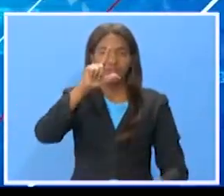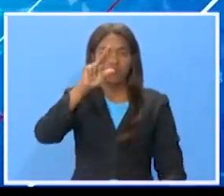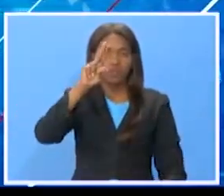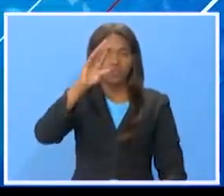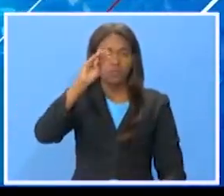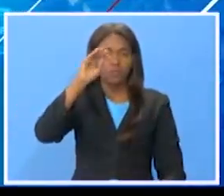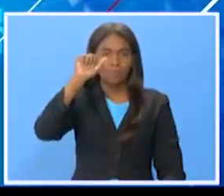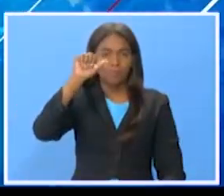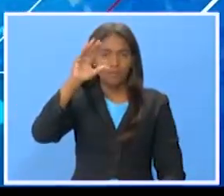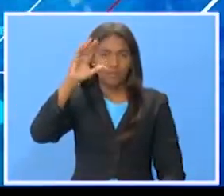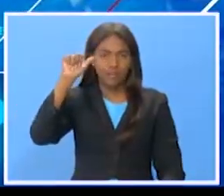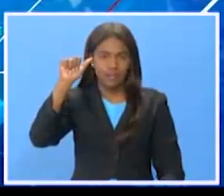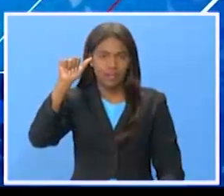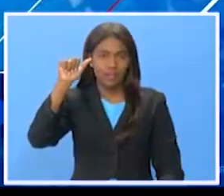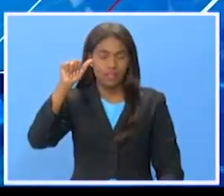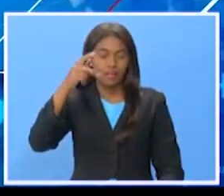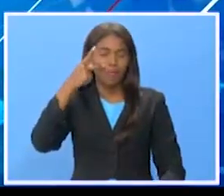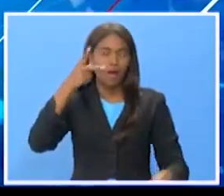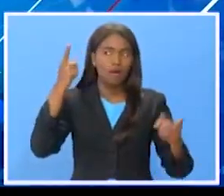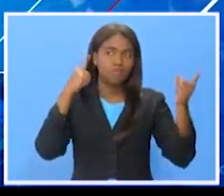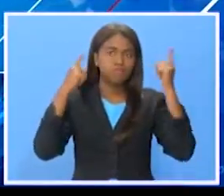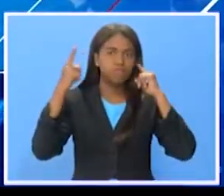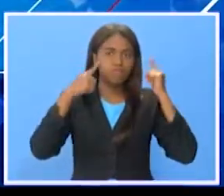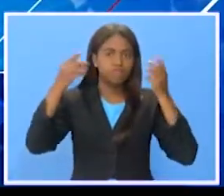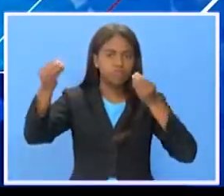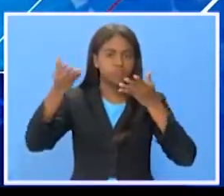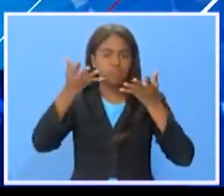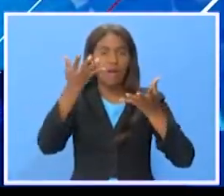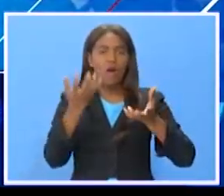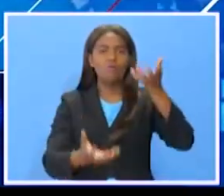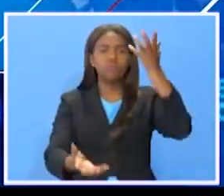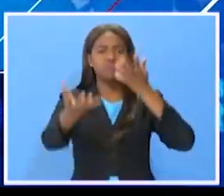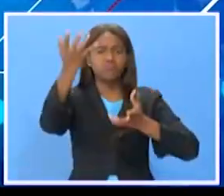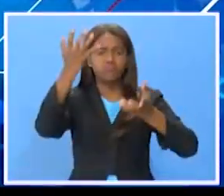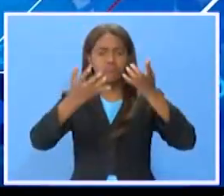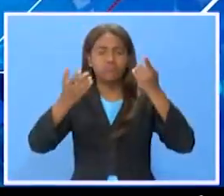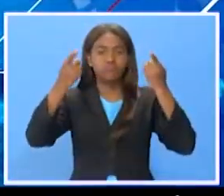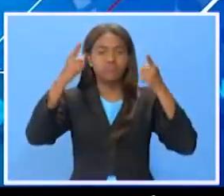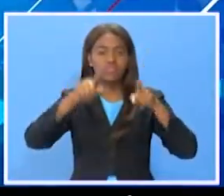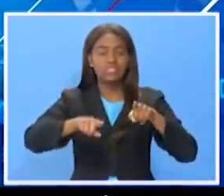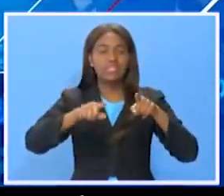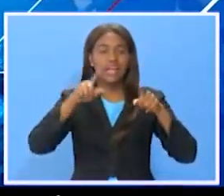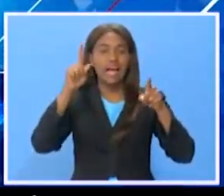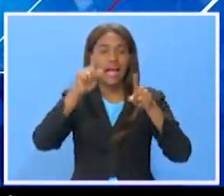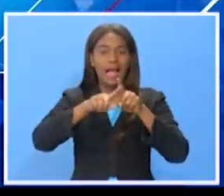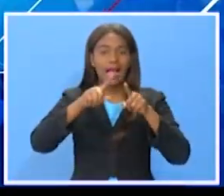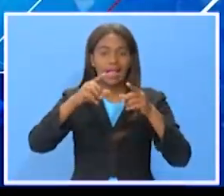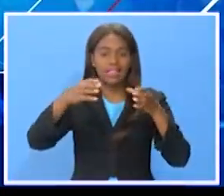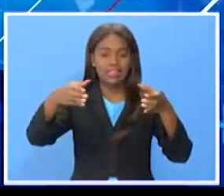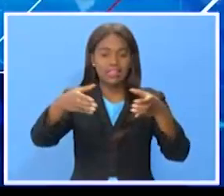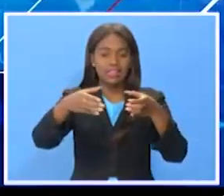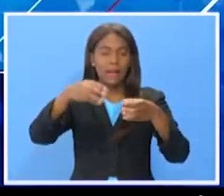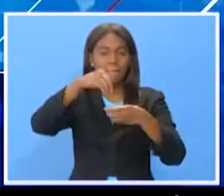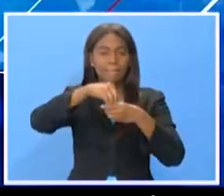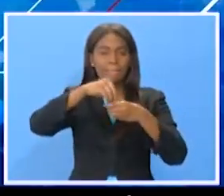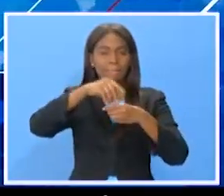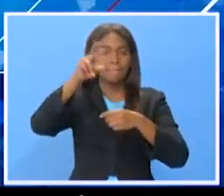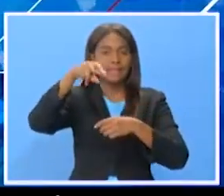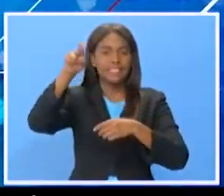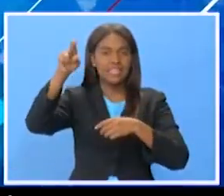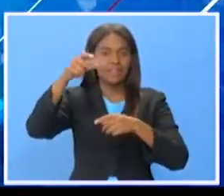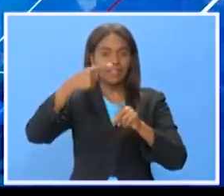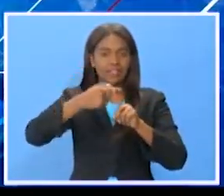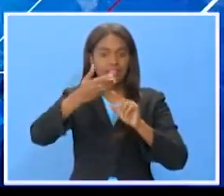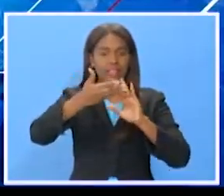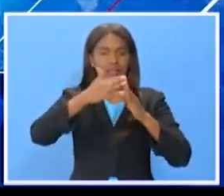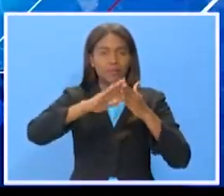y es que pues según las informaciones este incendio se ha extendido hasta una sucursal del Banco Banreservas en esa comunidad que